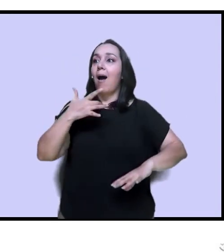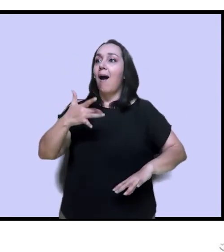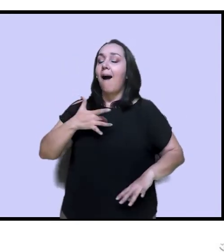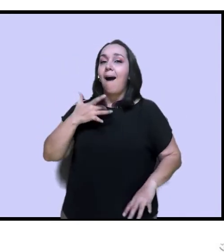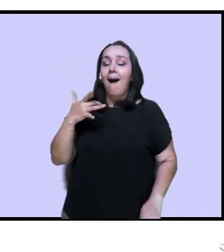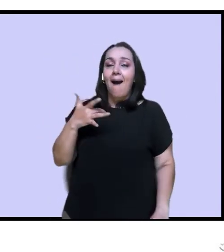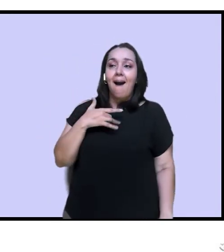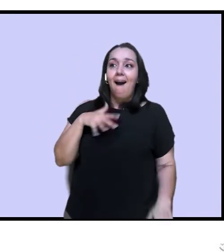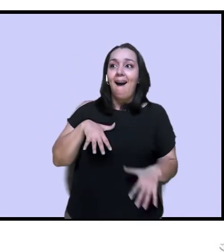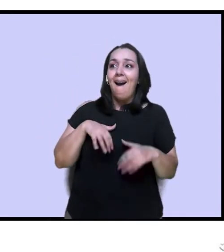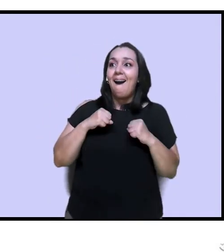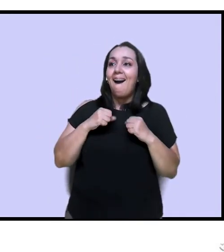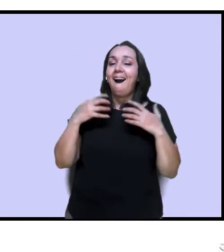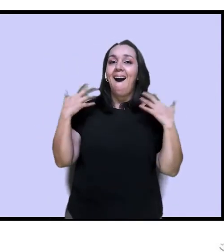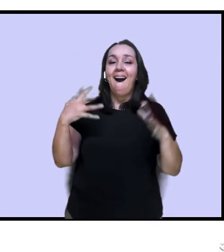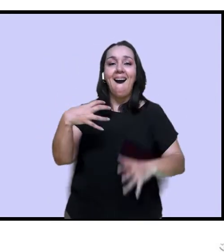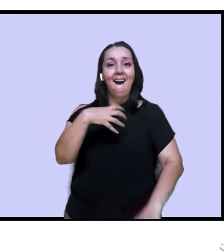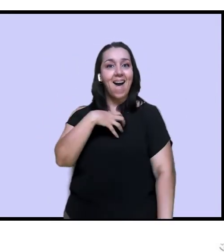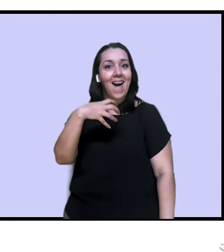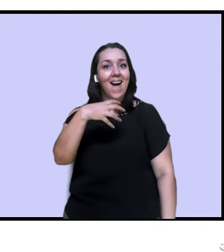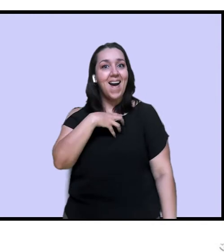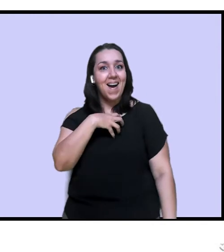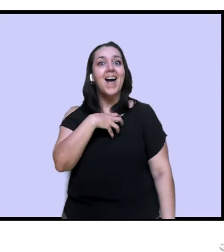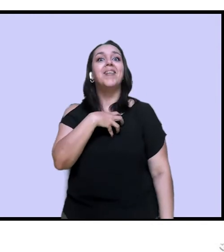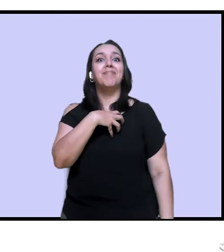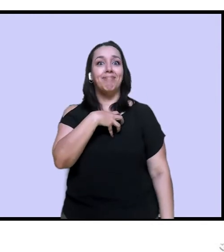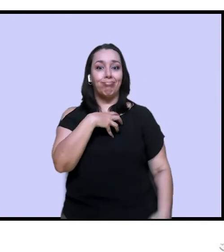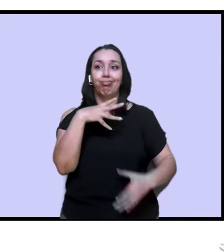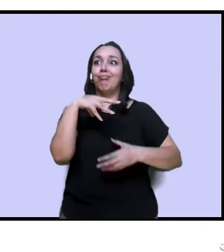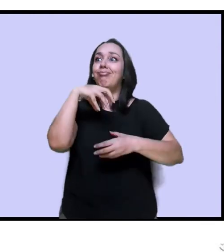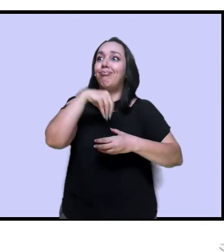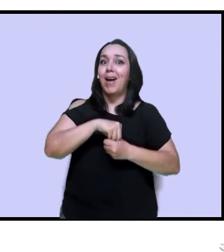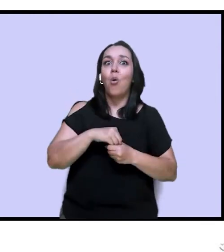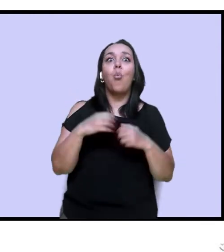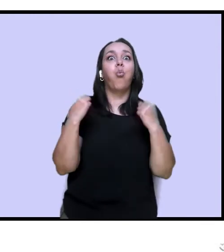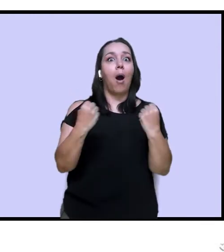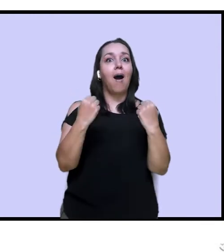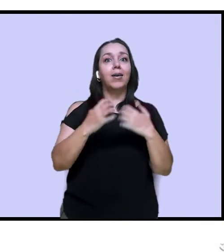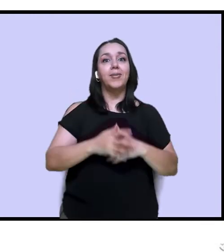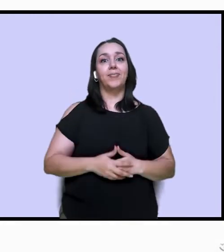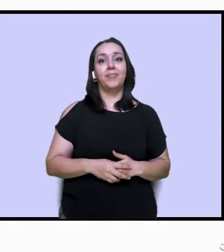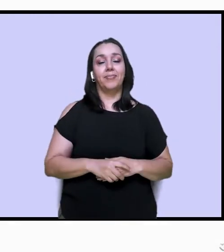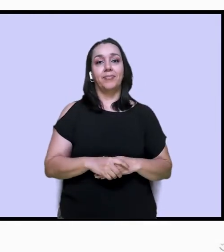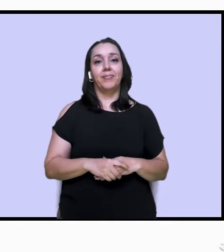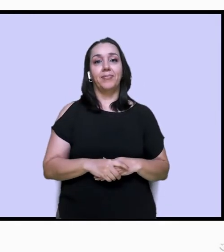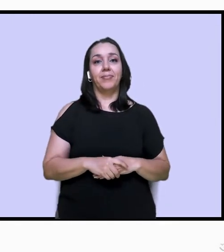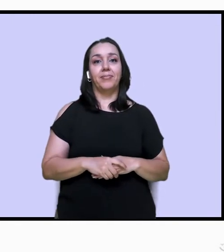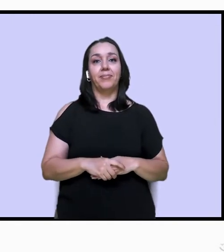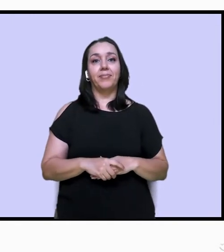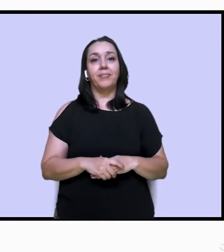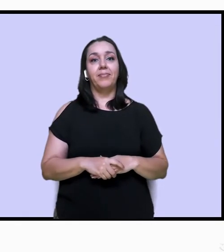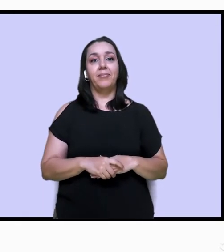da un sentido de pertinencia y de pertenencia muy fuertes.